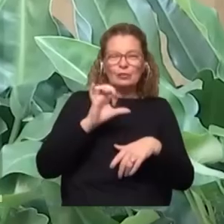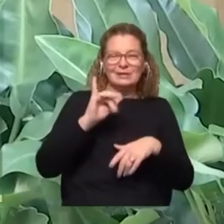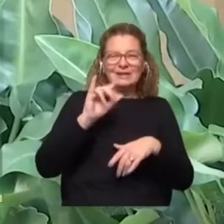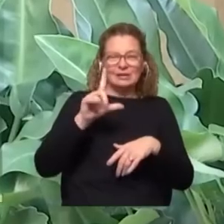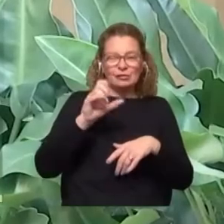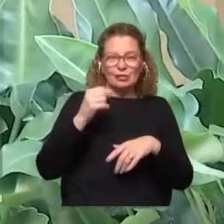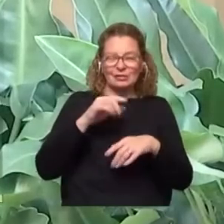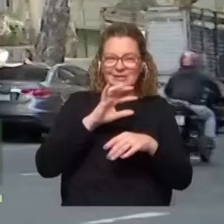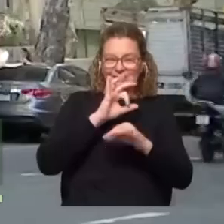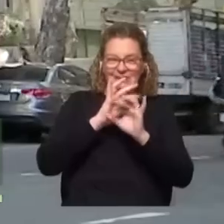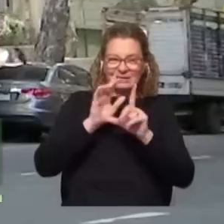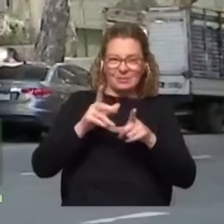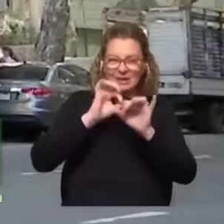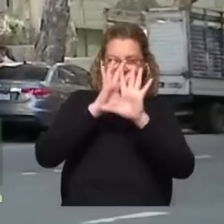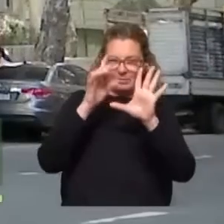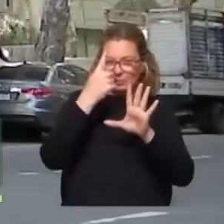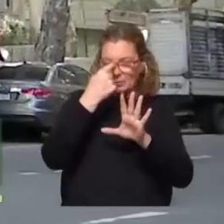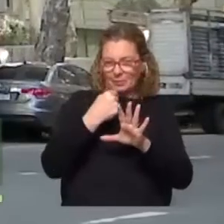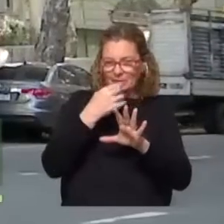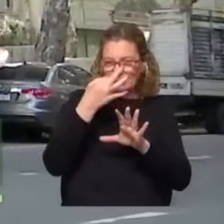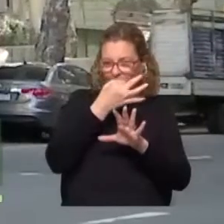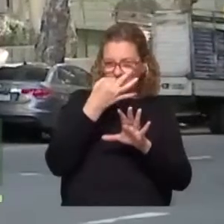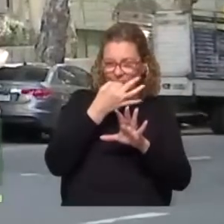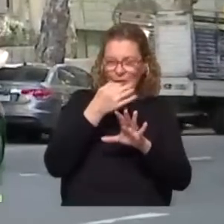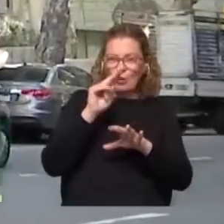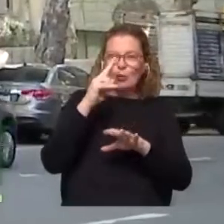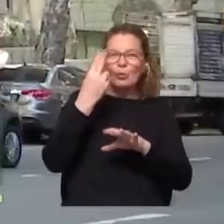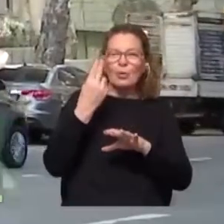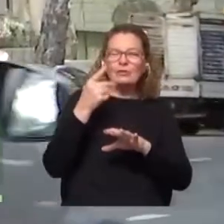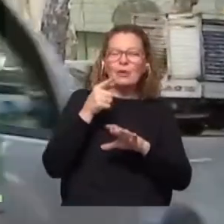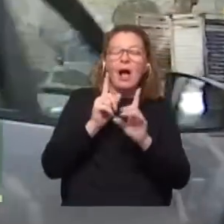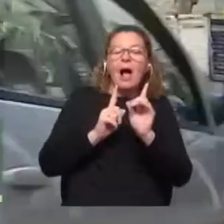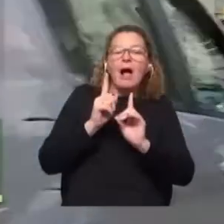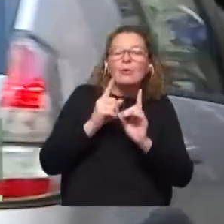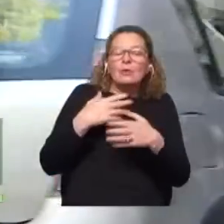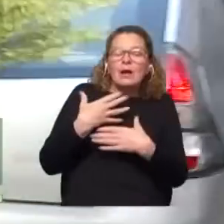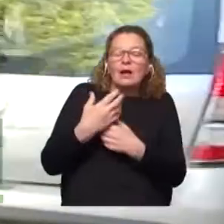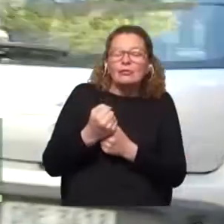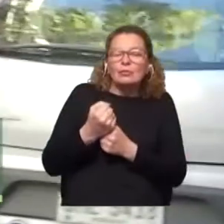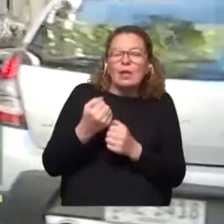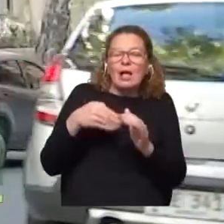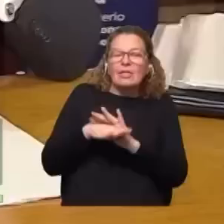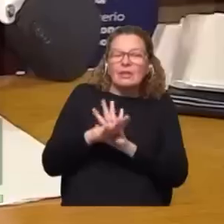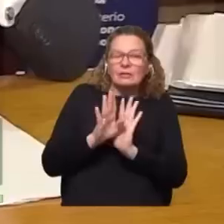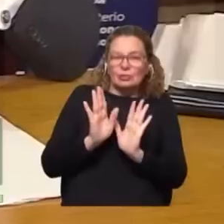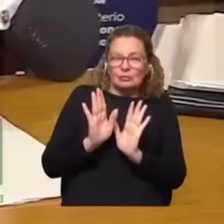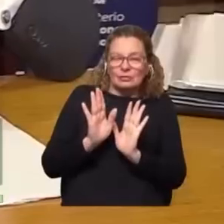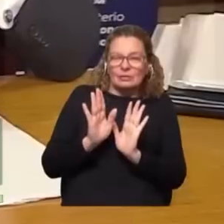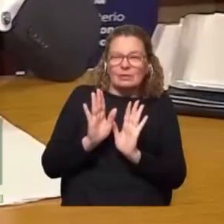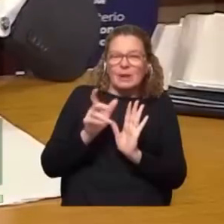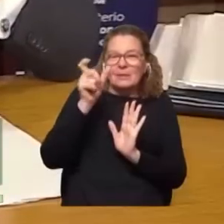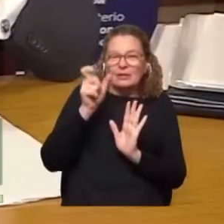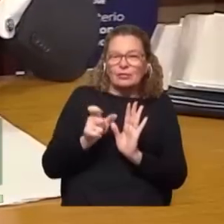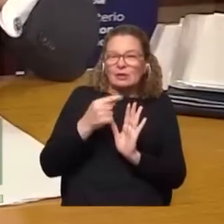apuntó a esclarecer si el pasaporte otorgado al narcotraficante uruguayo tuvo alguna ayuda en la interna de la cartera los